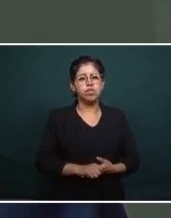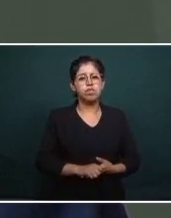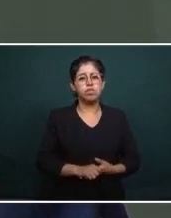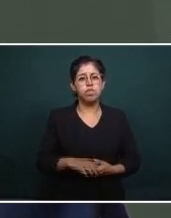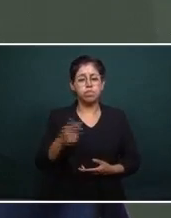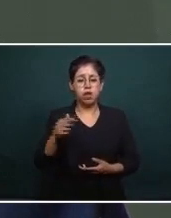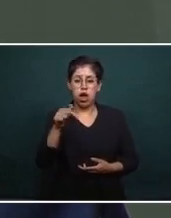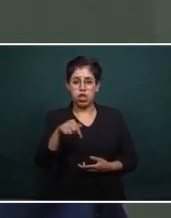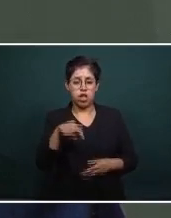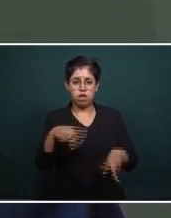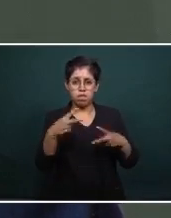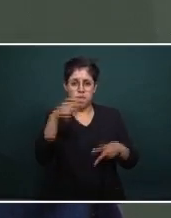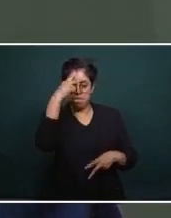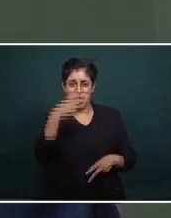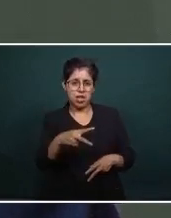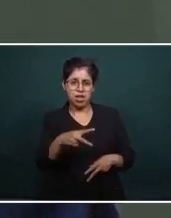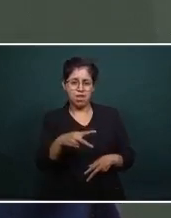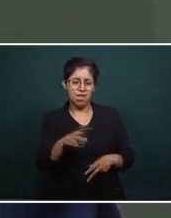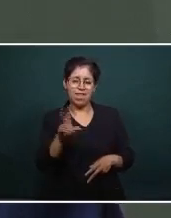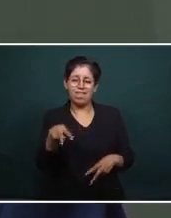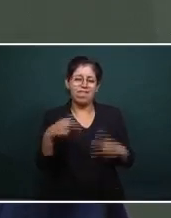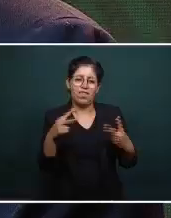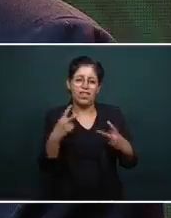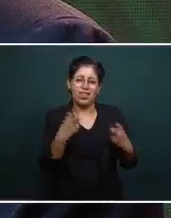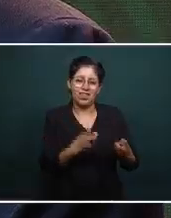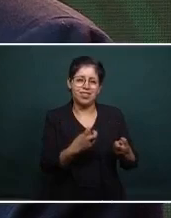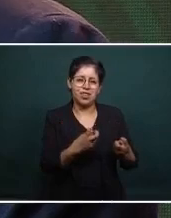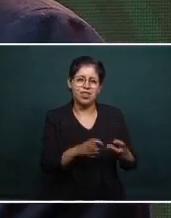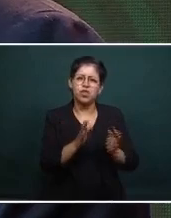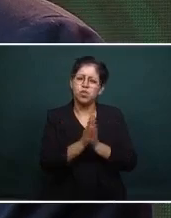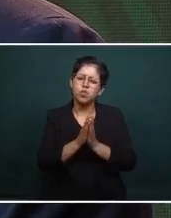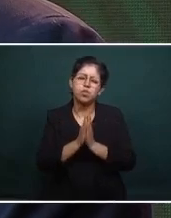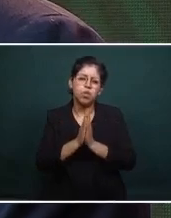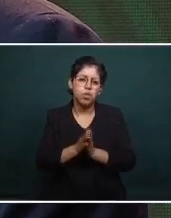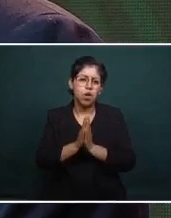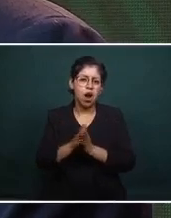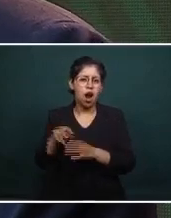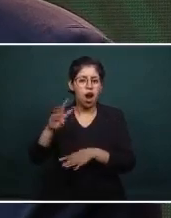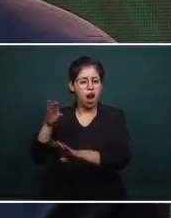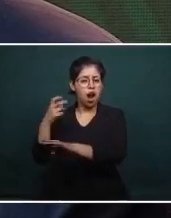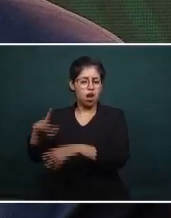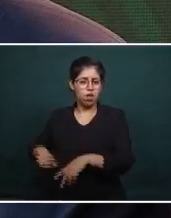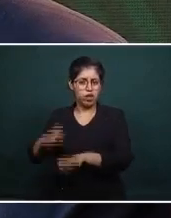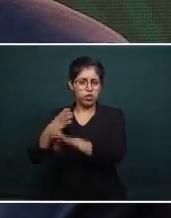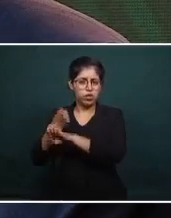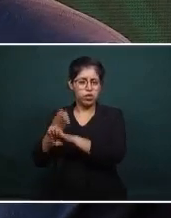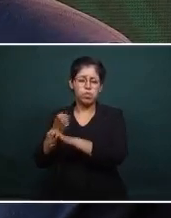país. También de manera muy respetuosa, hasta podríamos nosotros